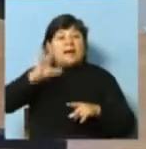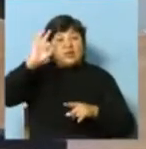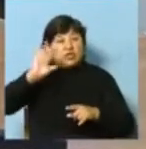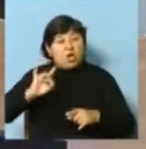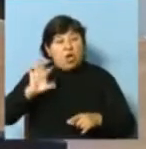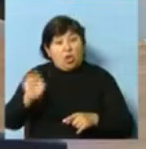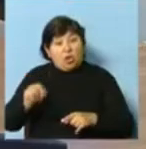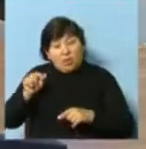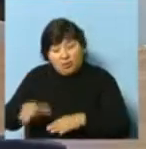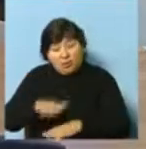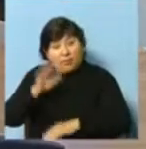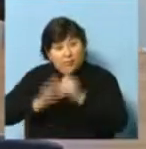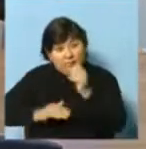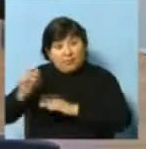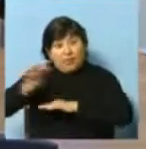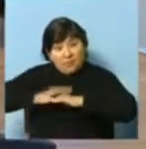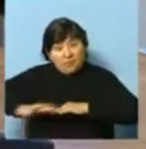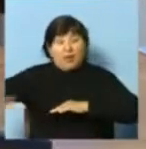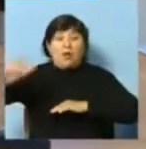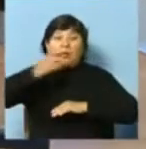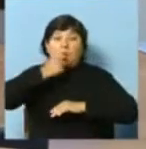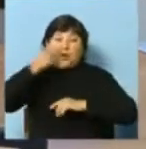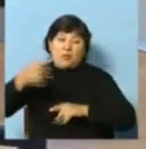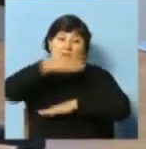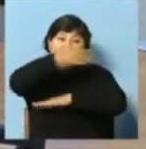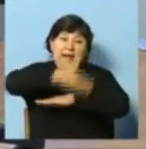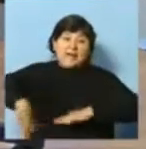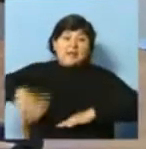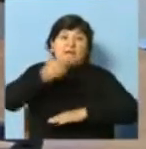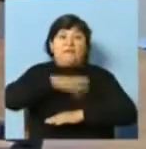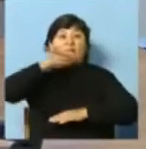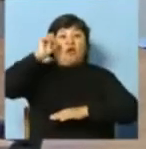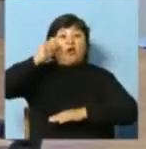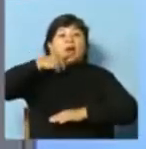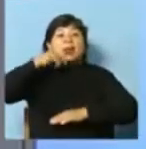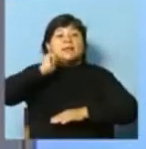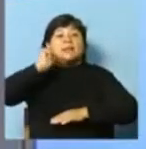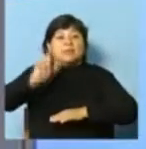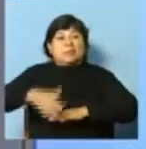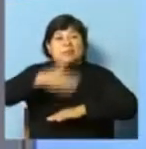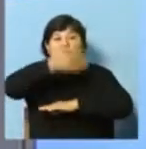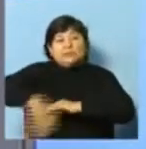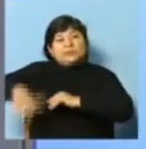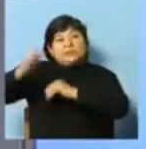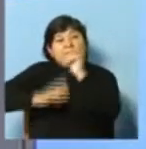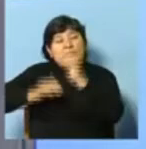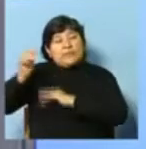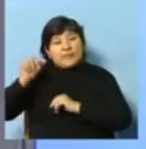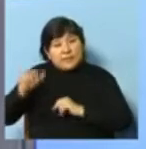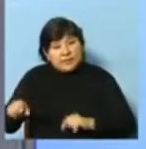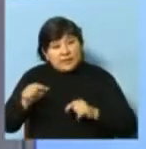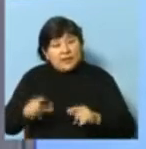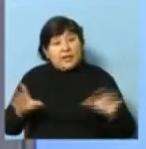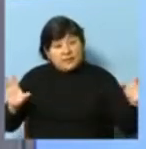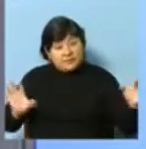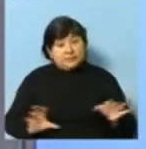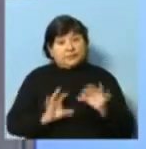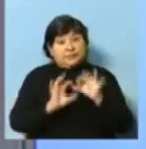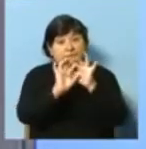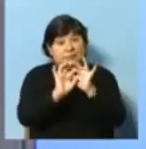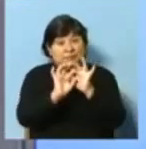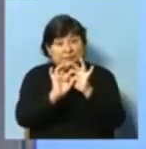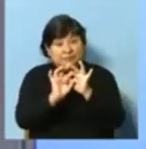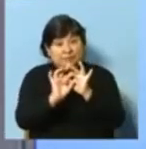pavimentos como lo que significó la avenida forestal que es un gran gran avenida de interconexión que ya habíamos